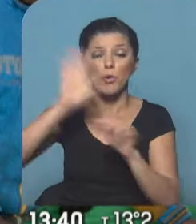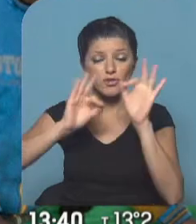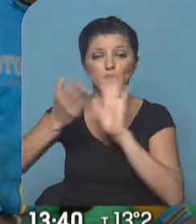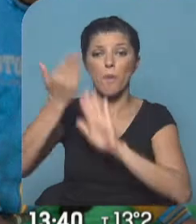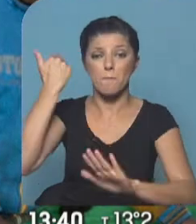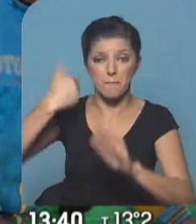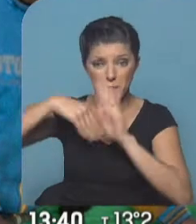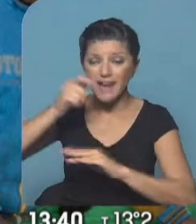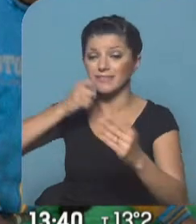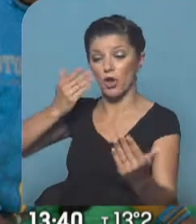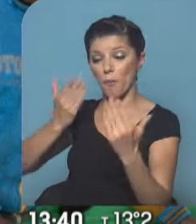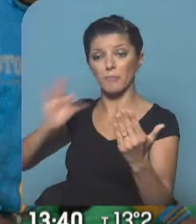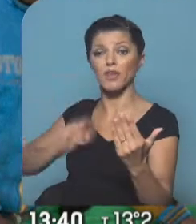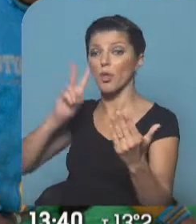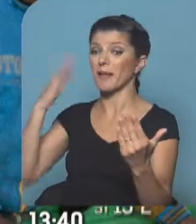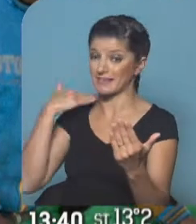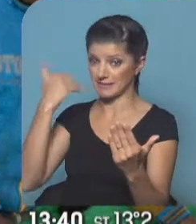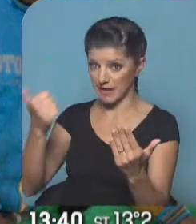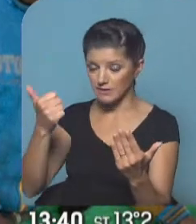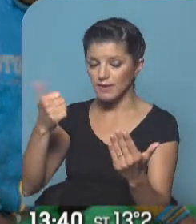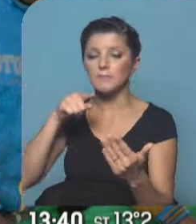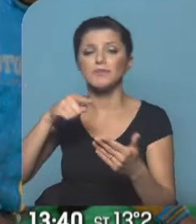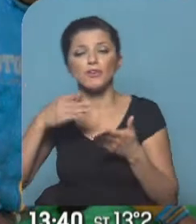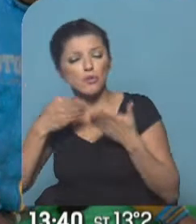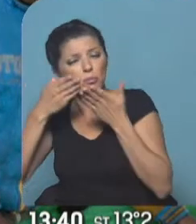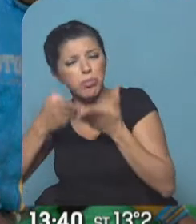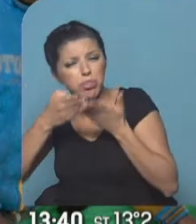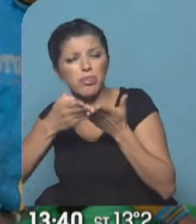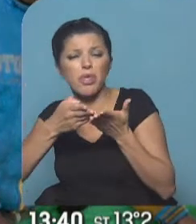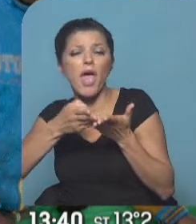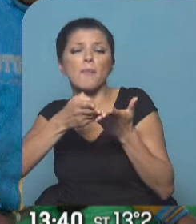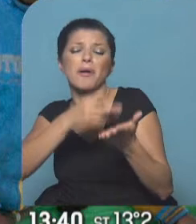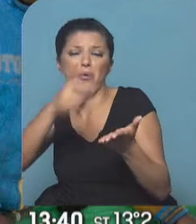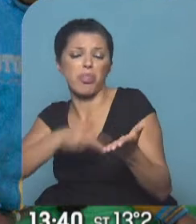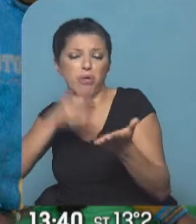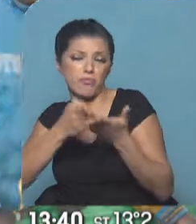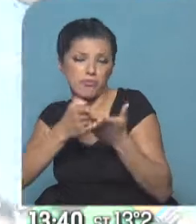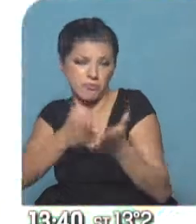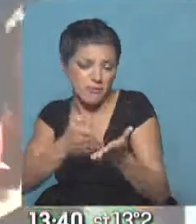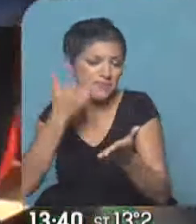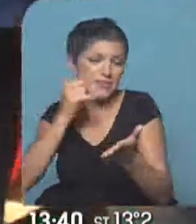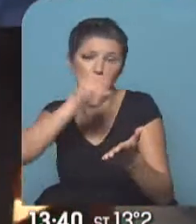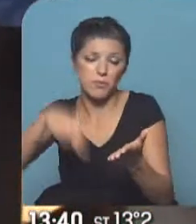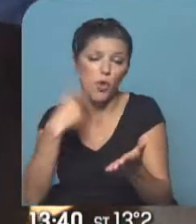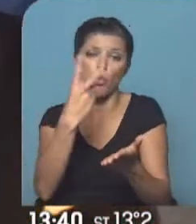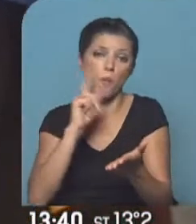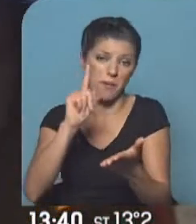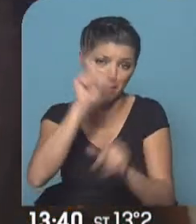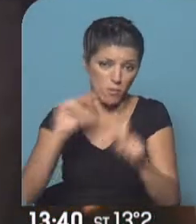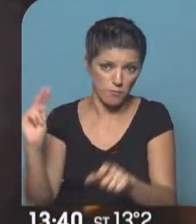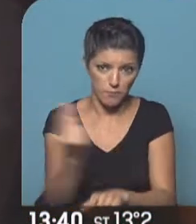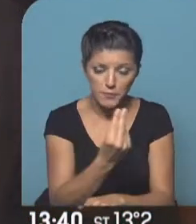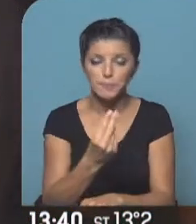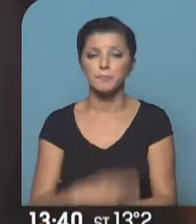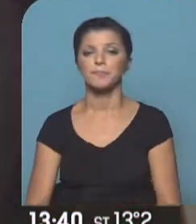2016, a cruzar el mar en precarias embarcaciones y causó la muerte a más de 2.000. Quienes arriesgan la